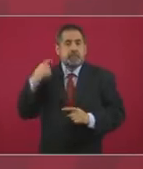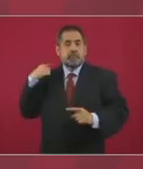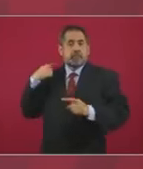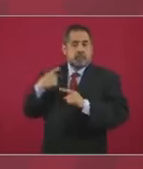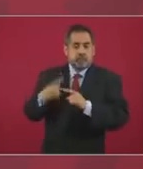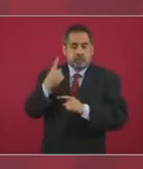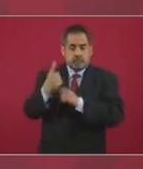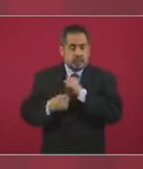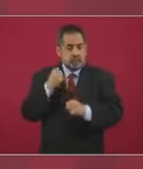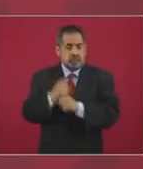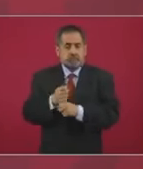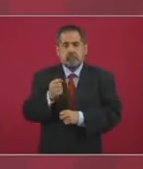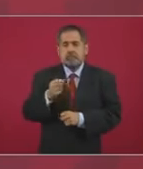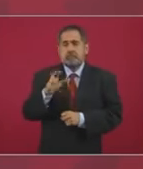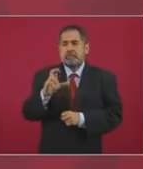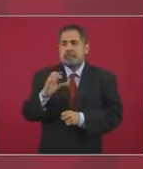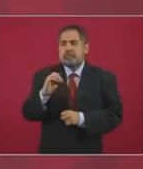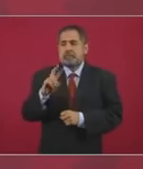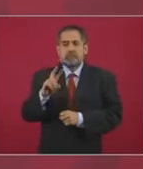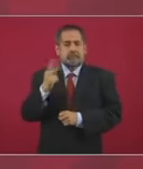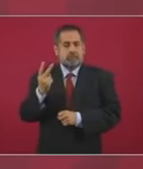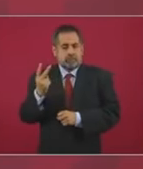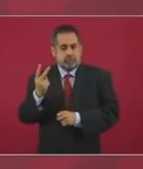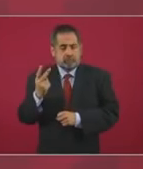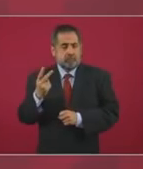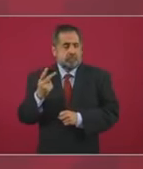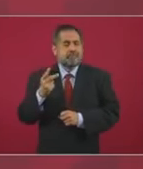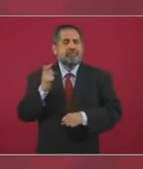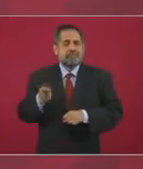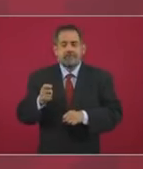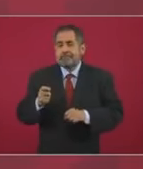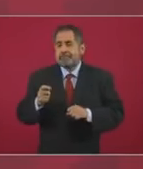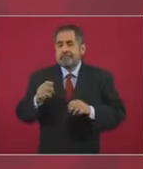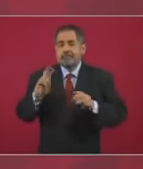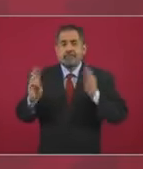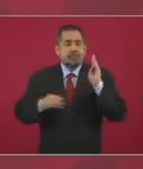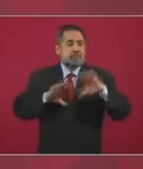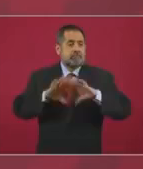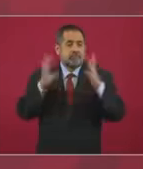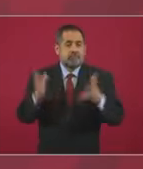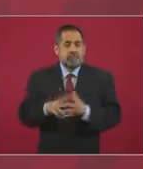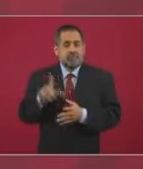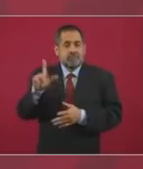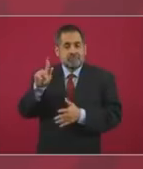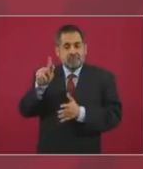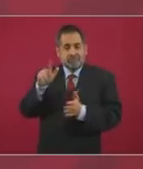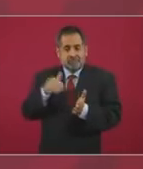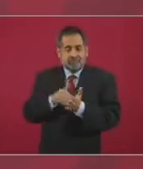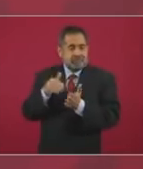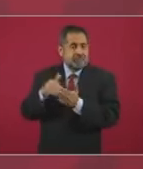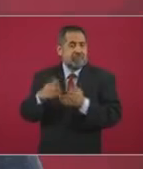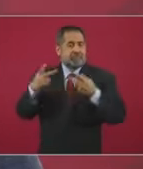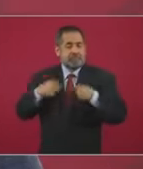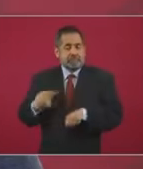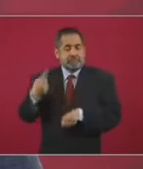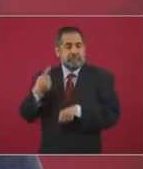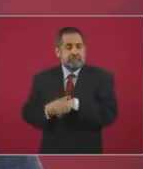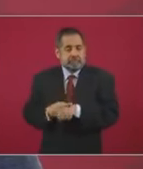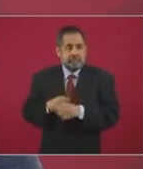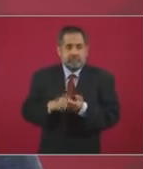virus SARS-CoV-2 ha afectado a más de 70 millones de seres humanos en todo el mundo, más de